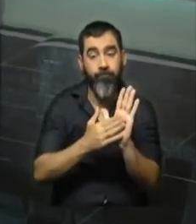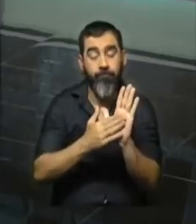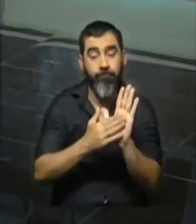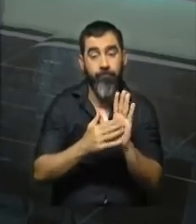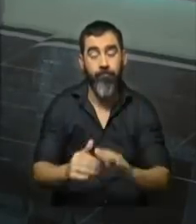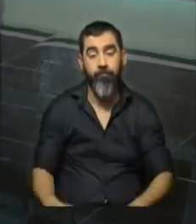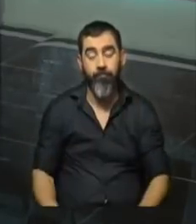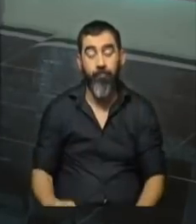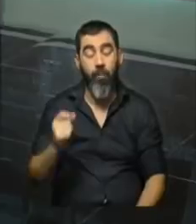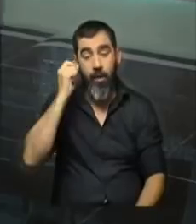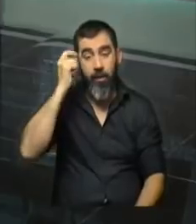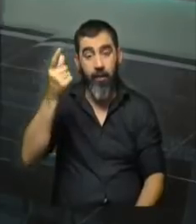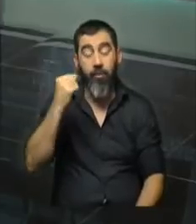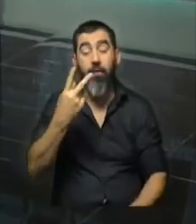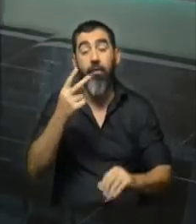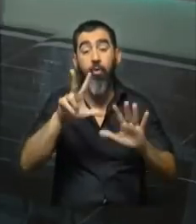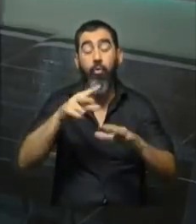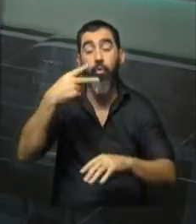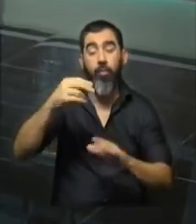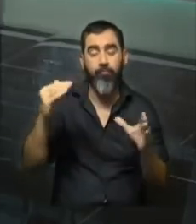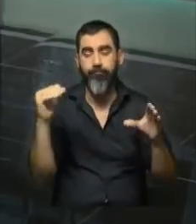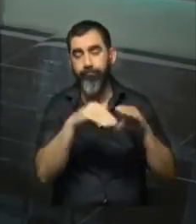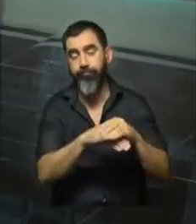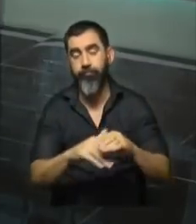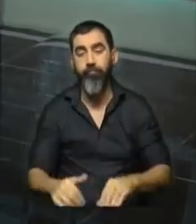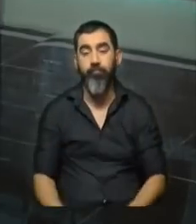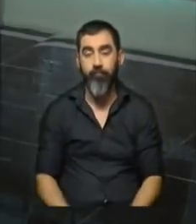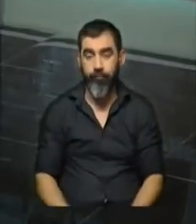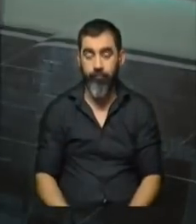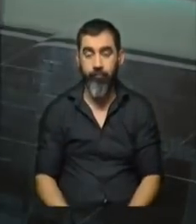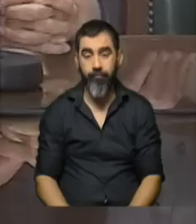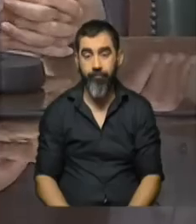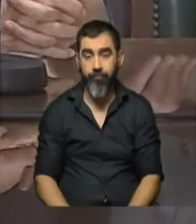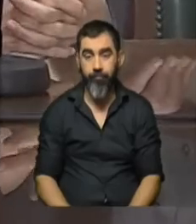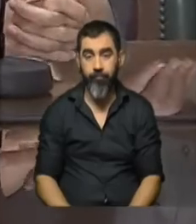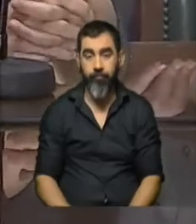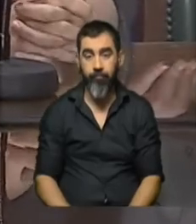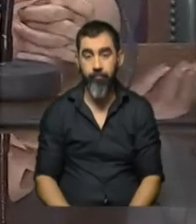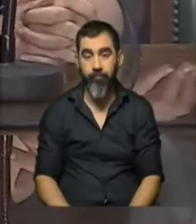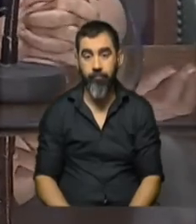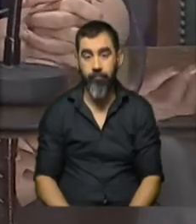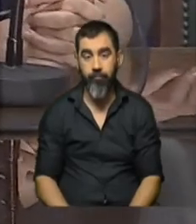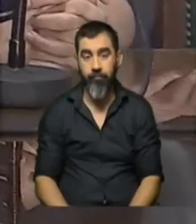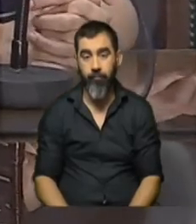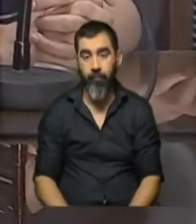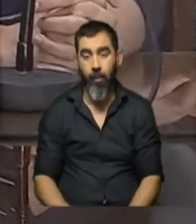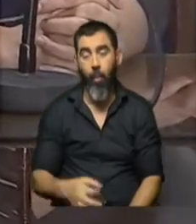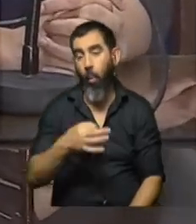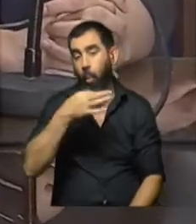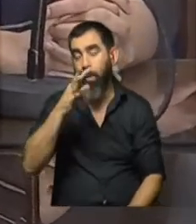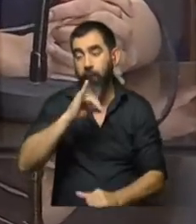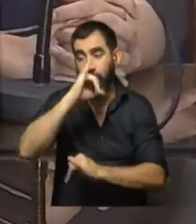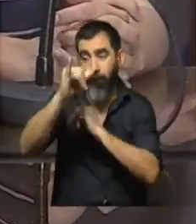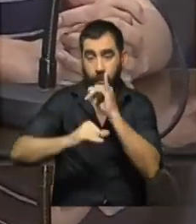de la inteligencia y el 28 de noviembre archivó esta denuncia. Cualquier tipo de filtración de